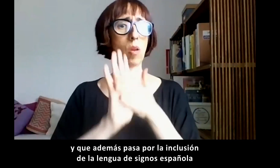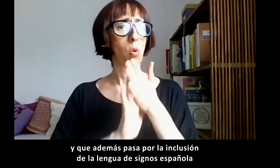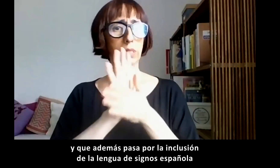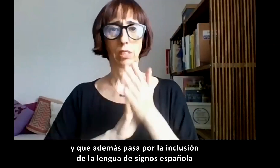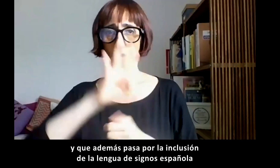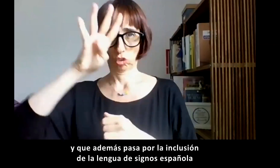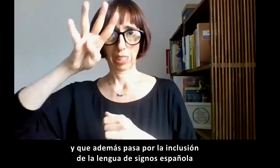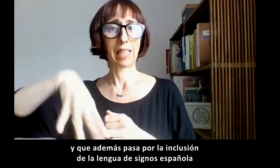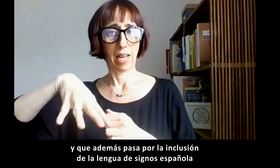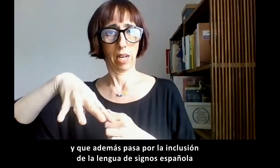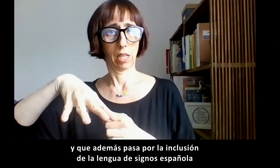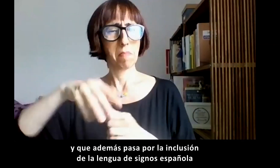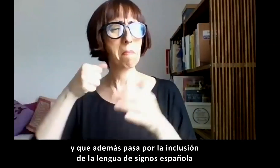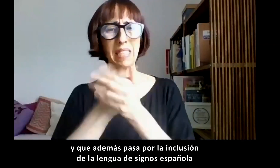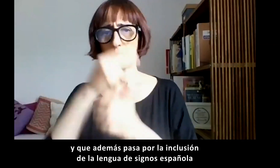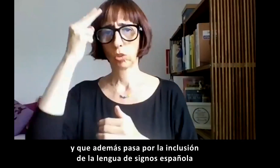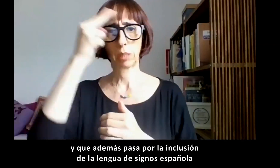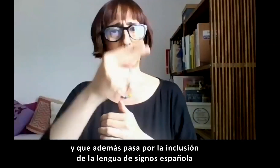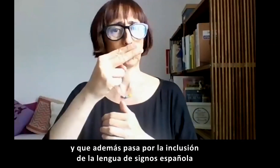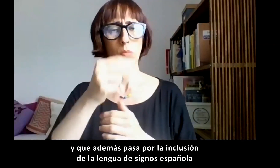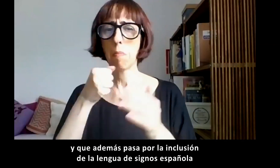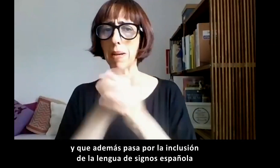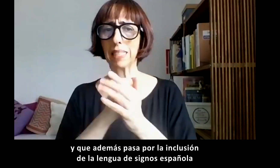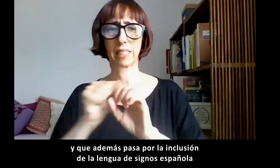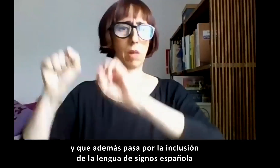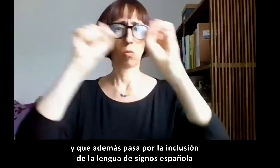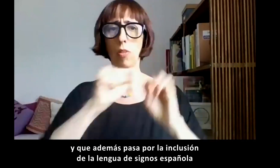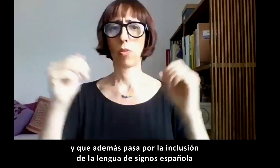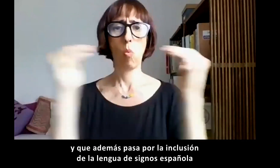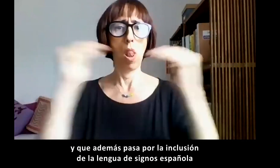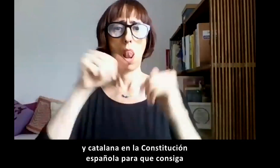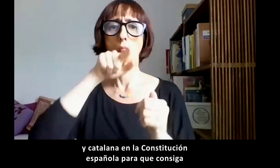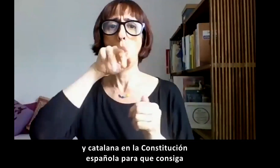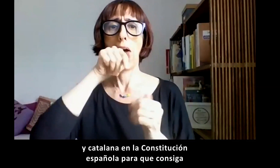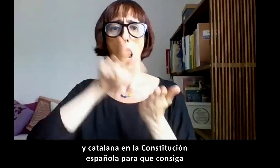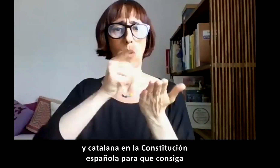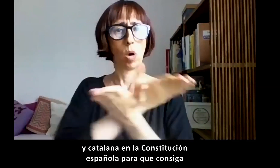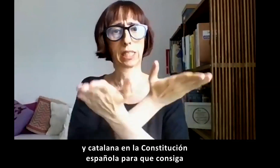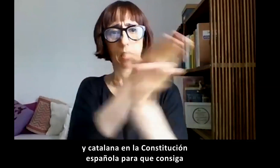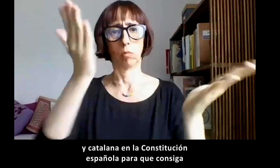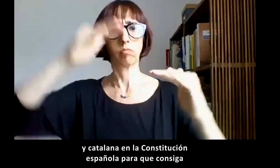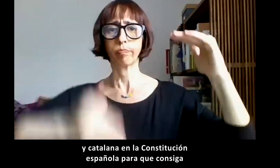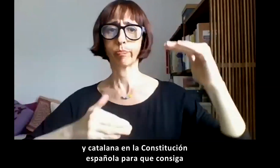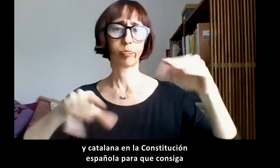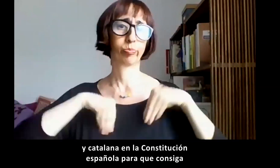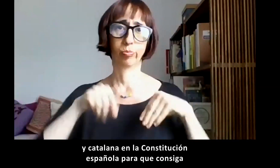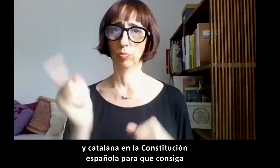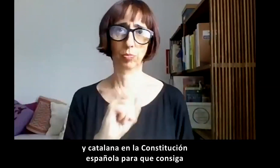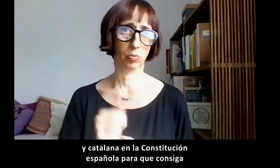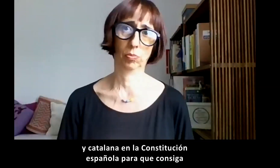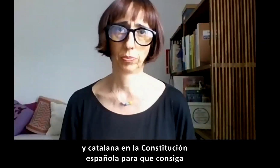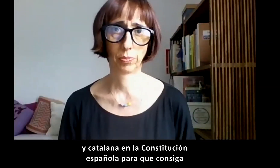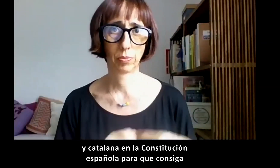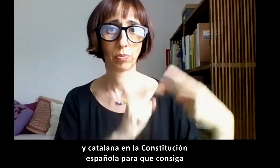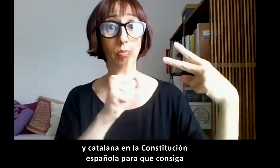y que además pasa por la inclusión de la lengua de signos española y catalana en la Constitución española para que consiga